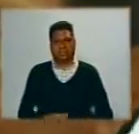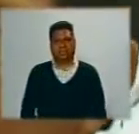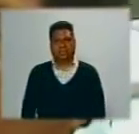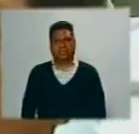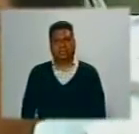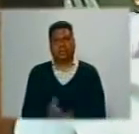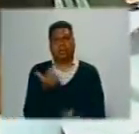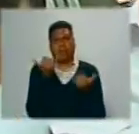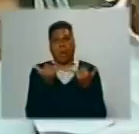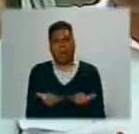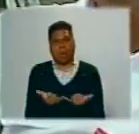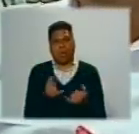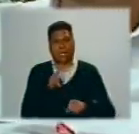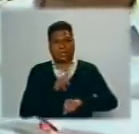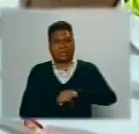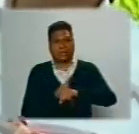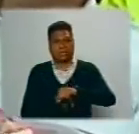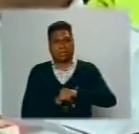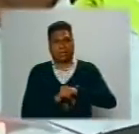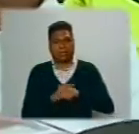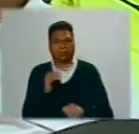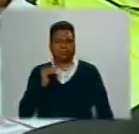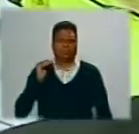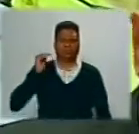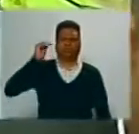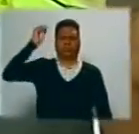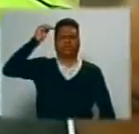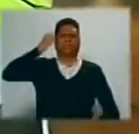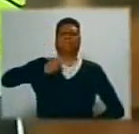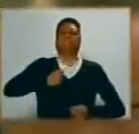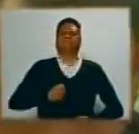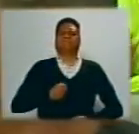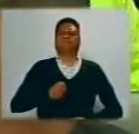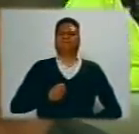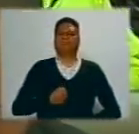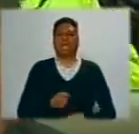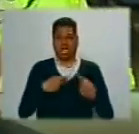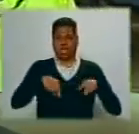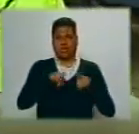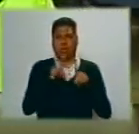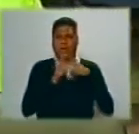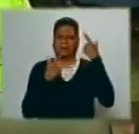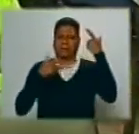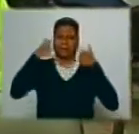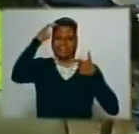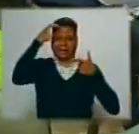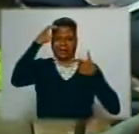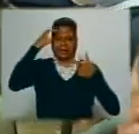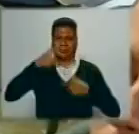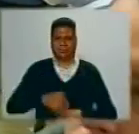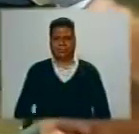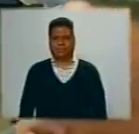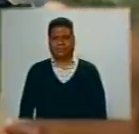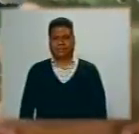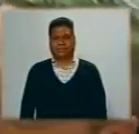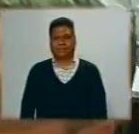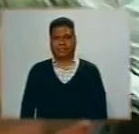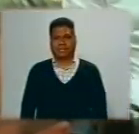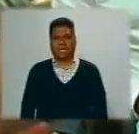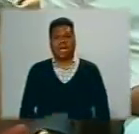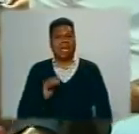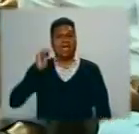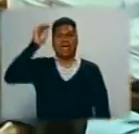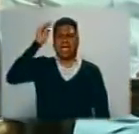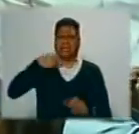en tiempos de gigantes, gigantes como nuestro comandante Hugo Chávez, gigantes como